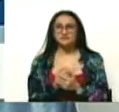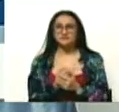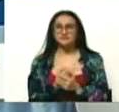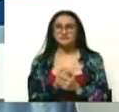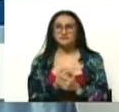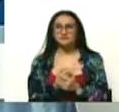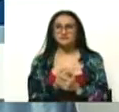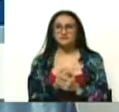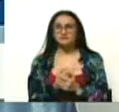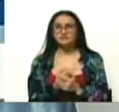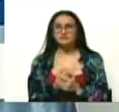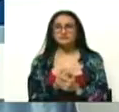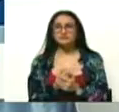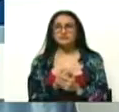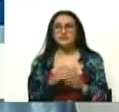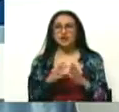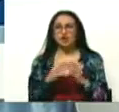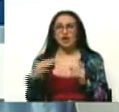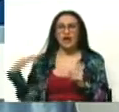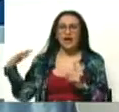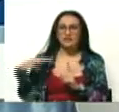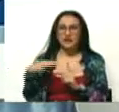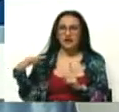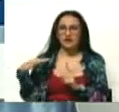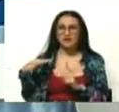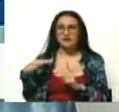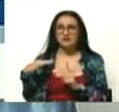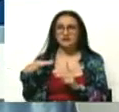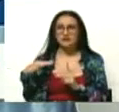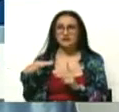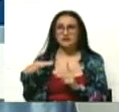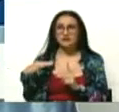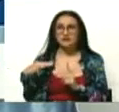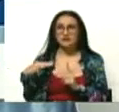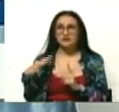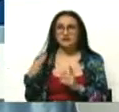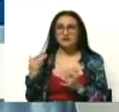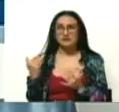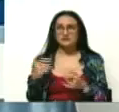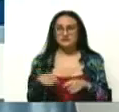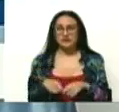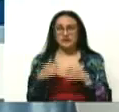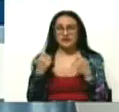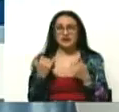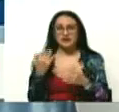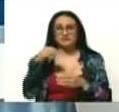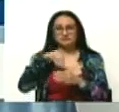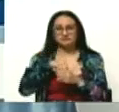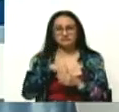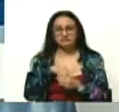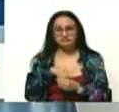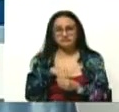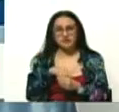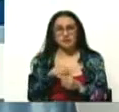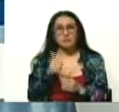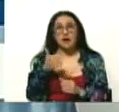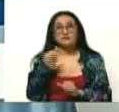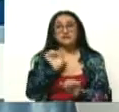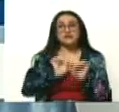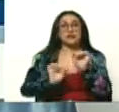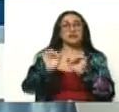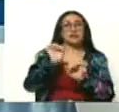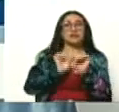de prevenir todo aquel ataque que menoscabe la integridad de los más indefensos, como